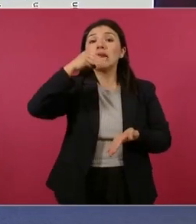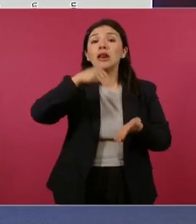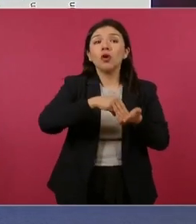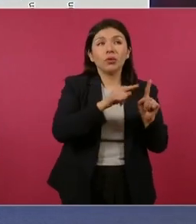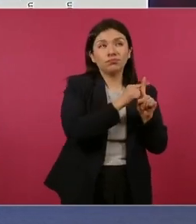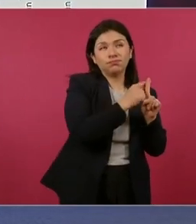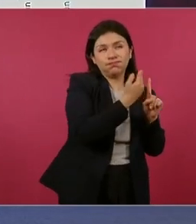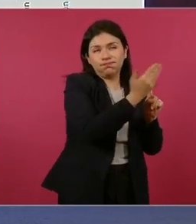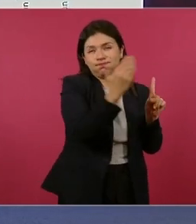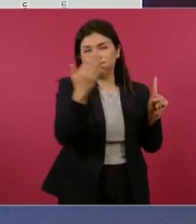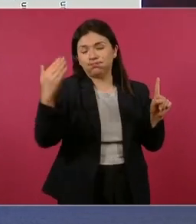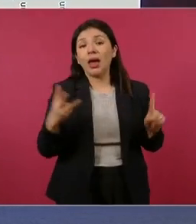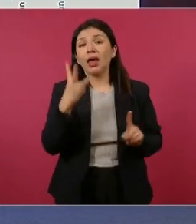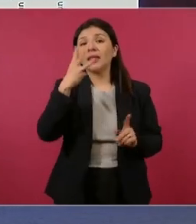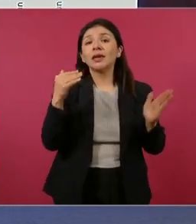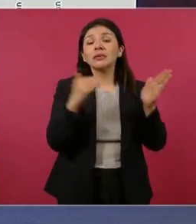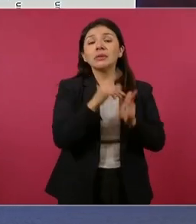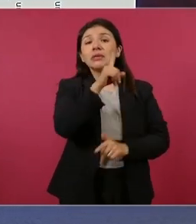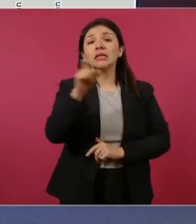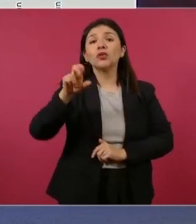3.180 kilómetros.